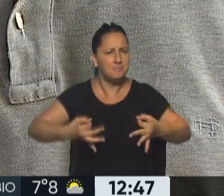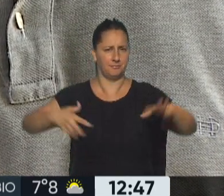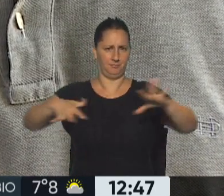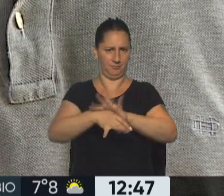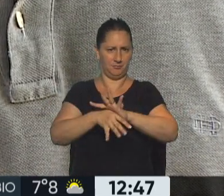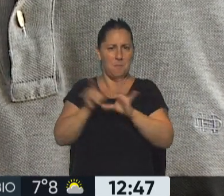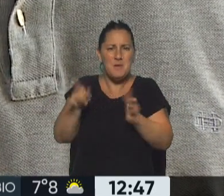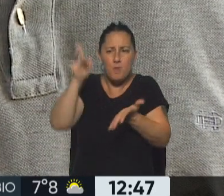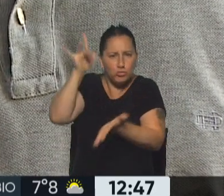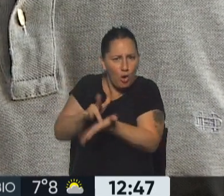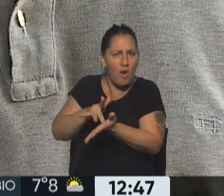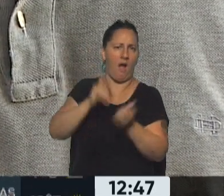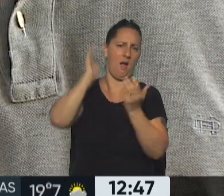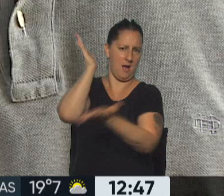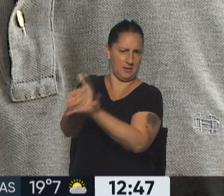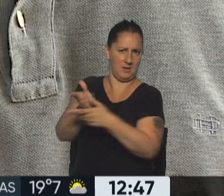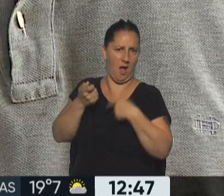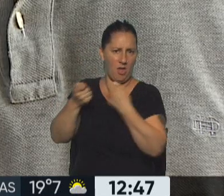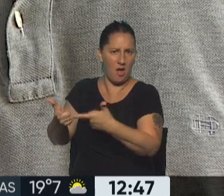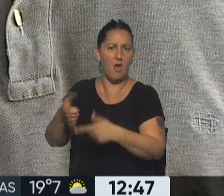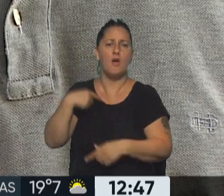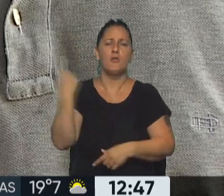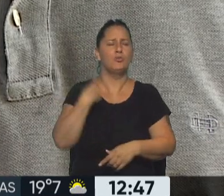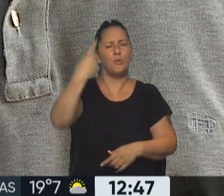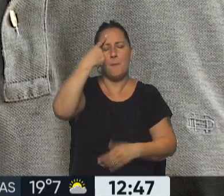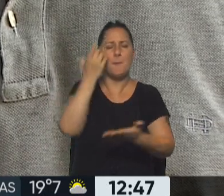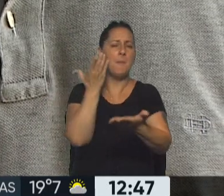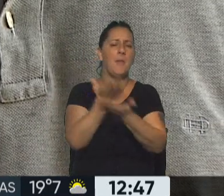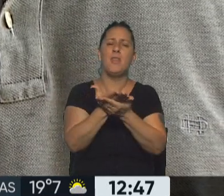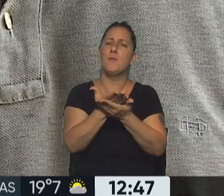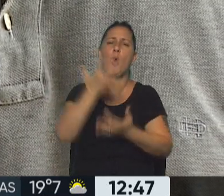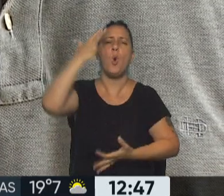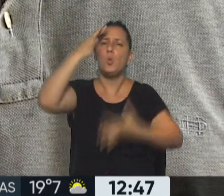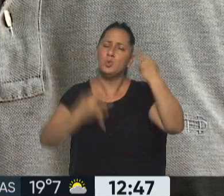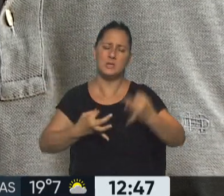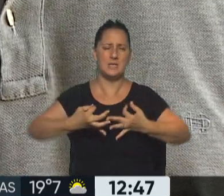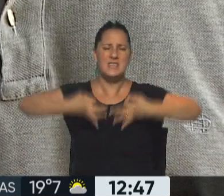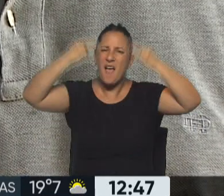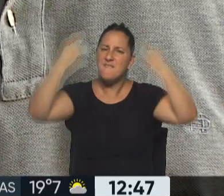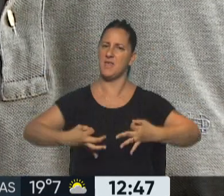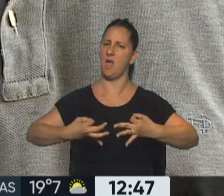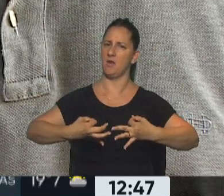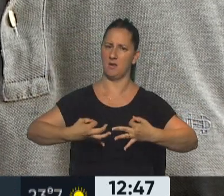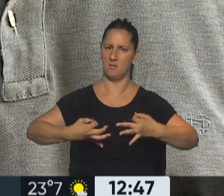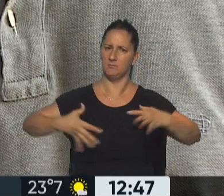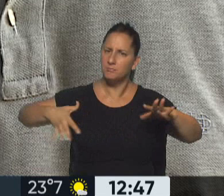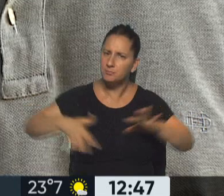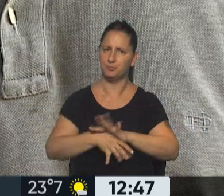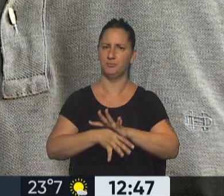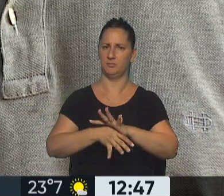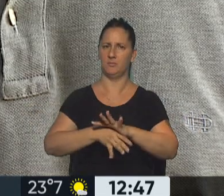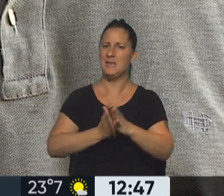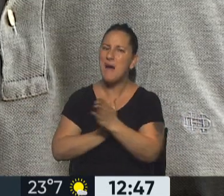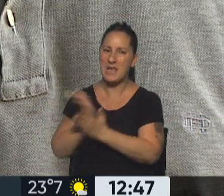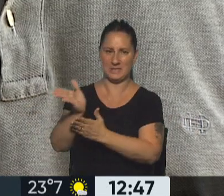lo que se merecen para nosotros lo único que pedimos que sea una justicia ejemplar que sea